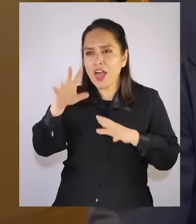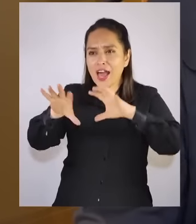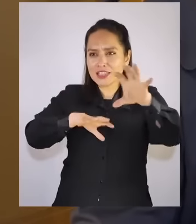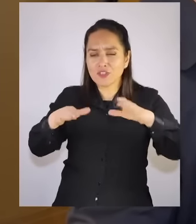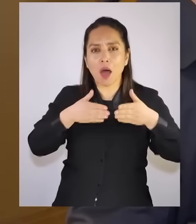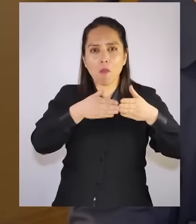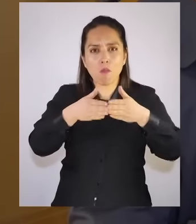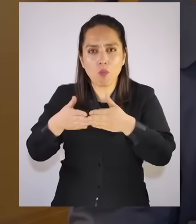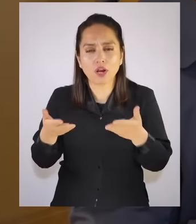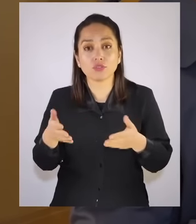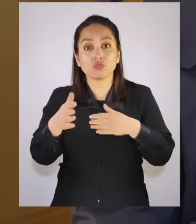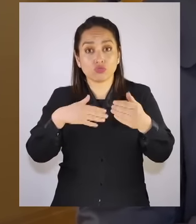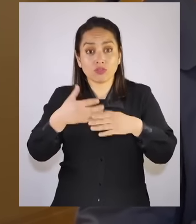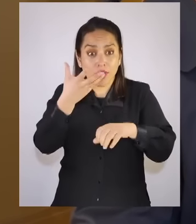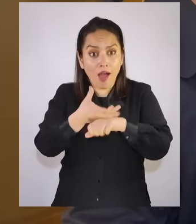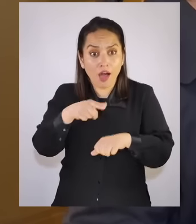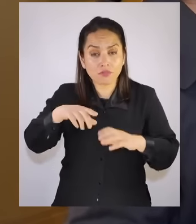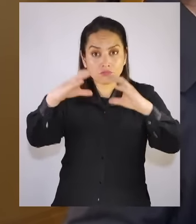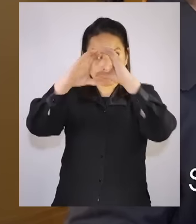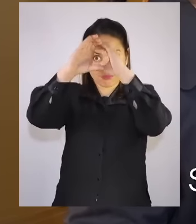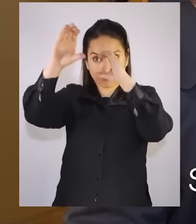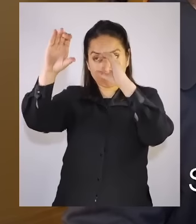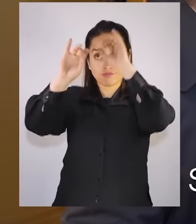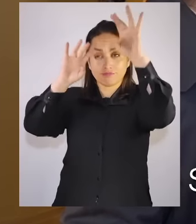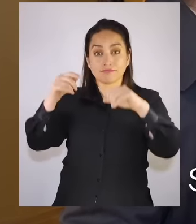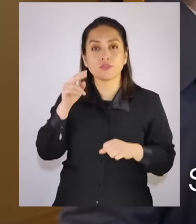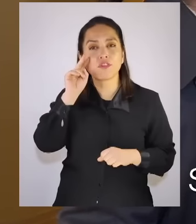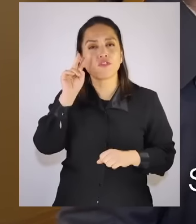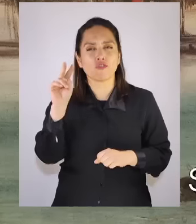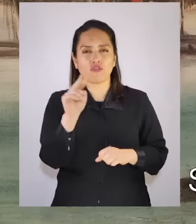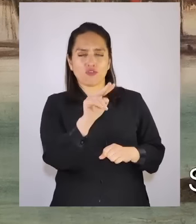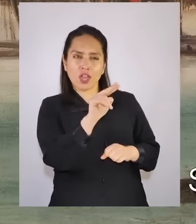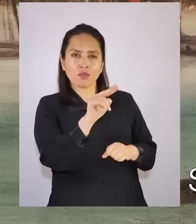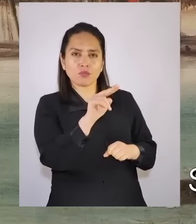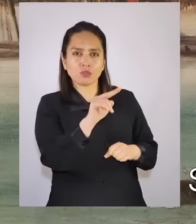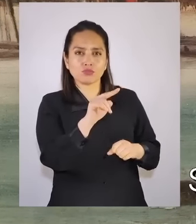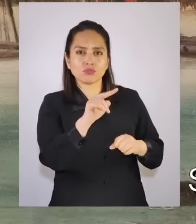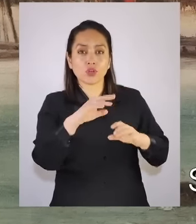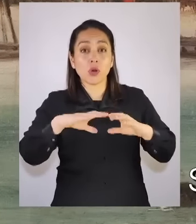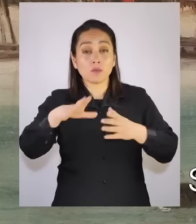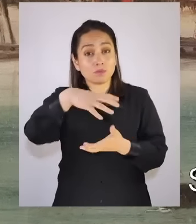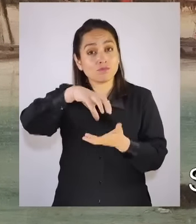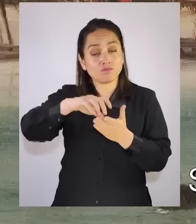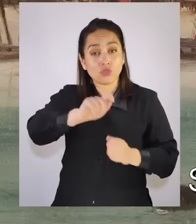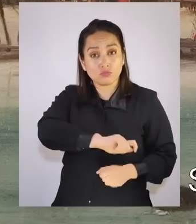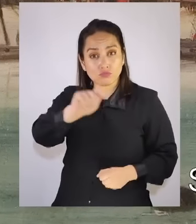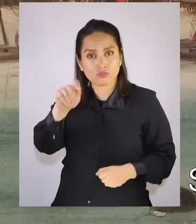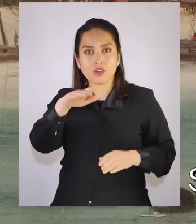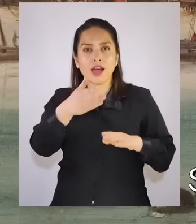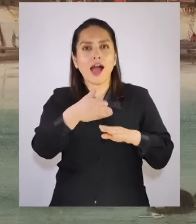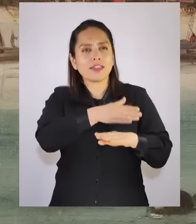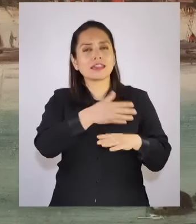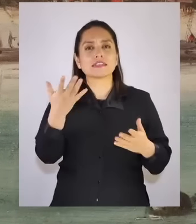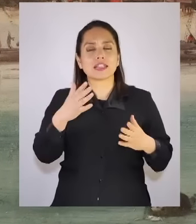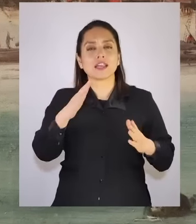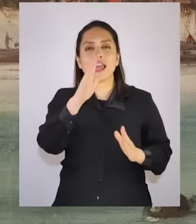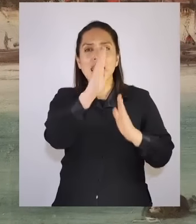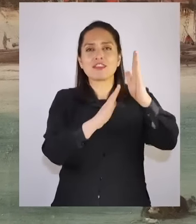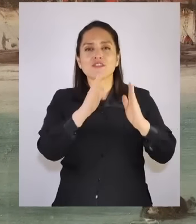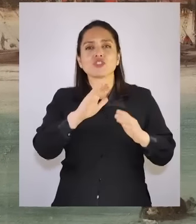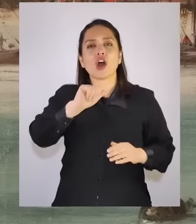inserta el observatorio y donde finalmente viene a aportar. Vemos acá al fondo, rematando la Plaza Sotomayor, el antiguo edificio de la aduana, hoy